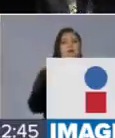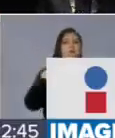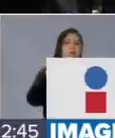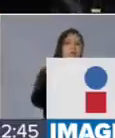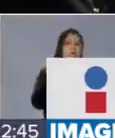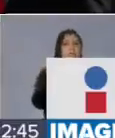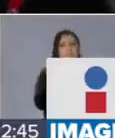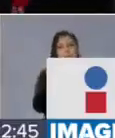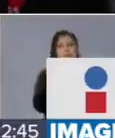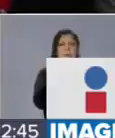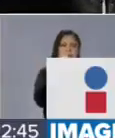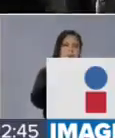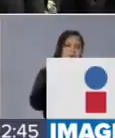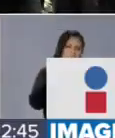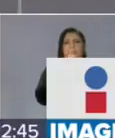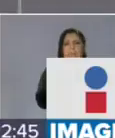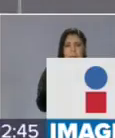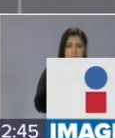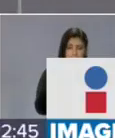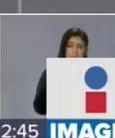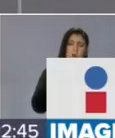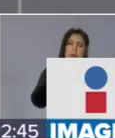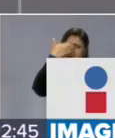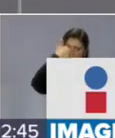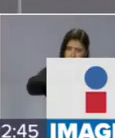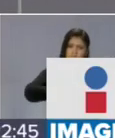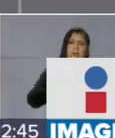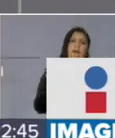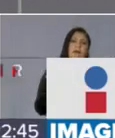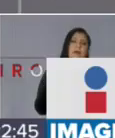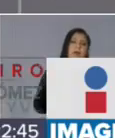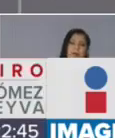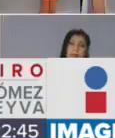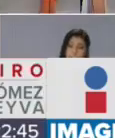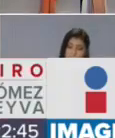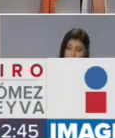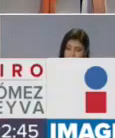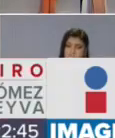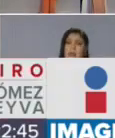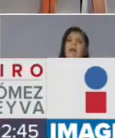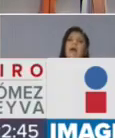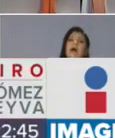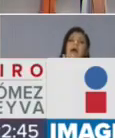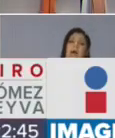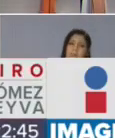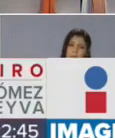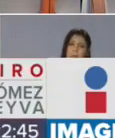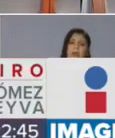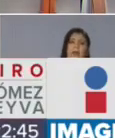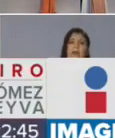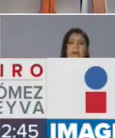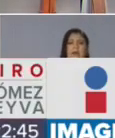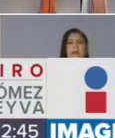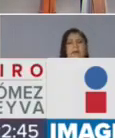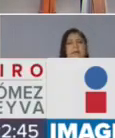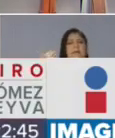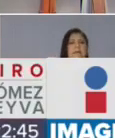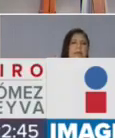al futuro. Estoy consciente de que el cambio afectó añejos